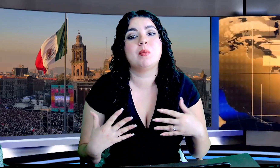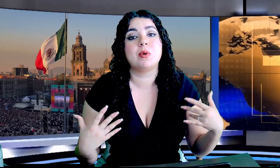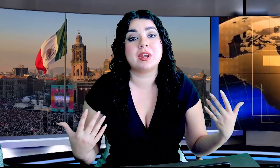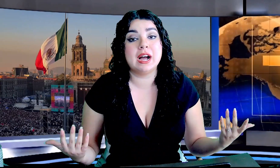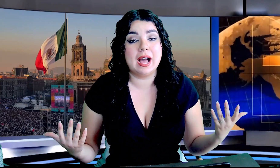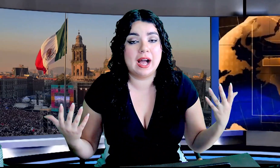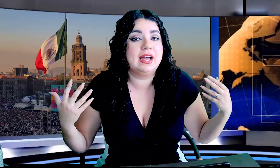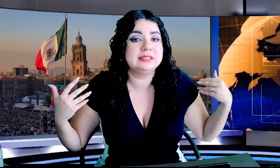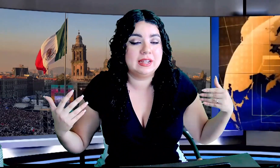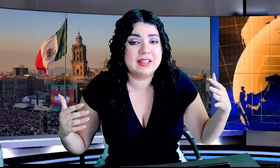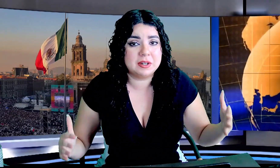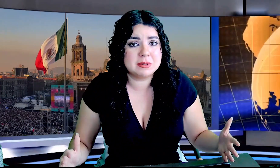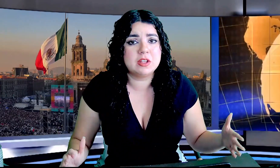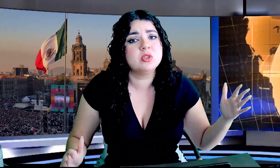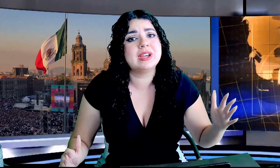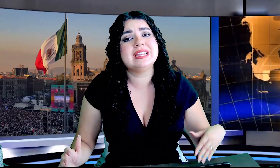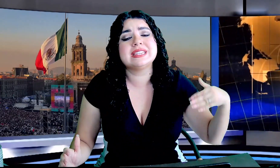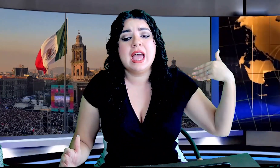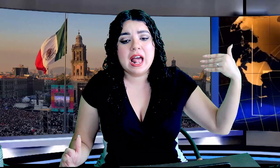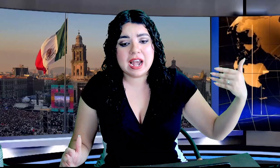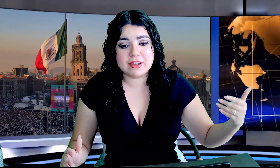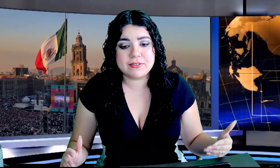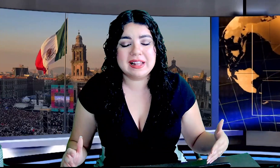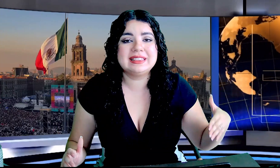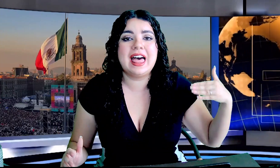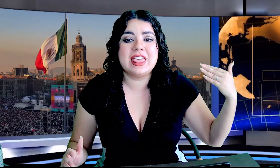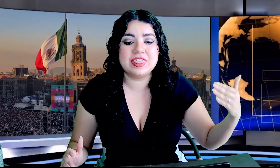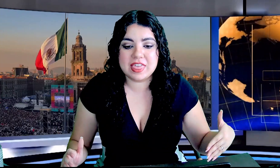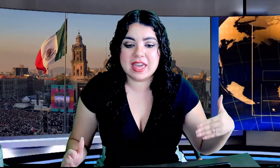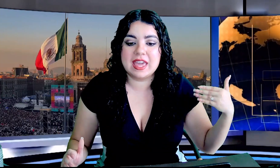humano podría estar atravesando, que es